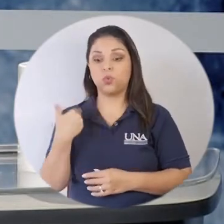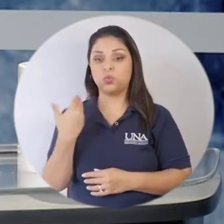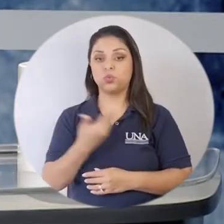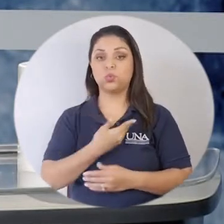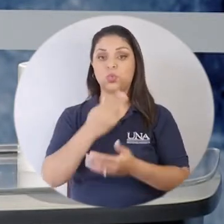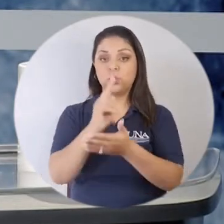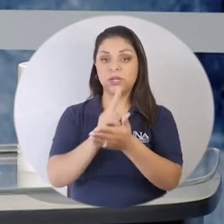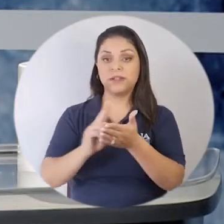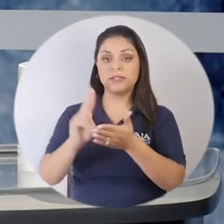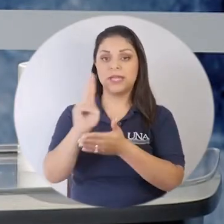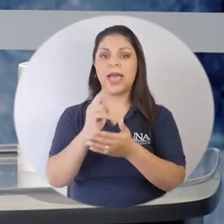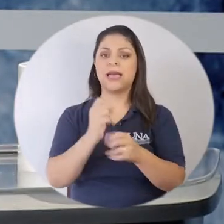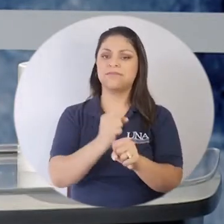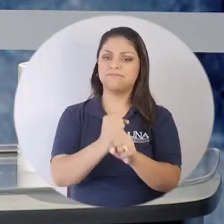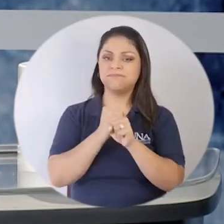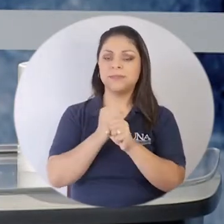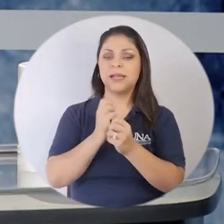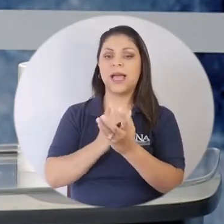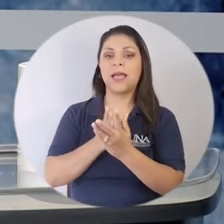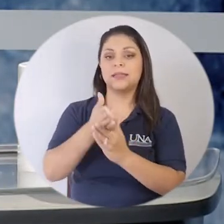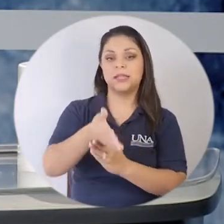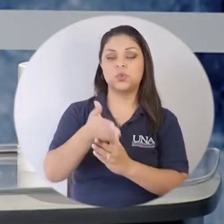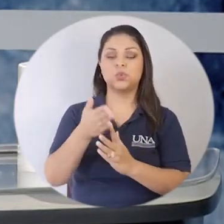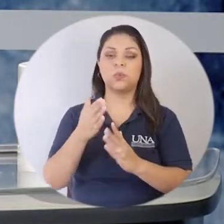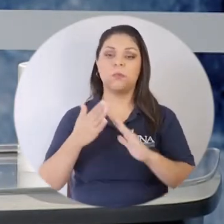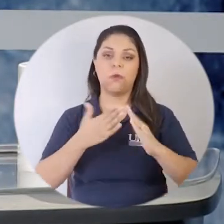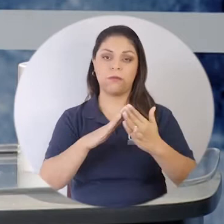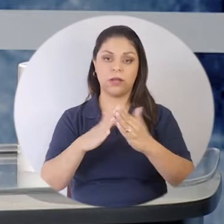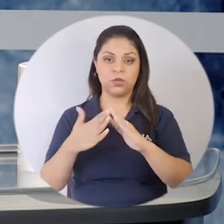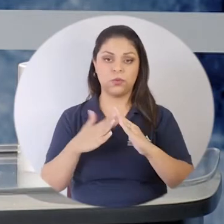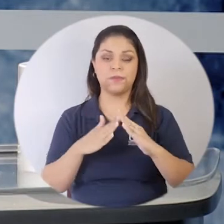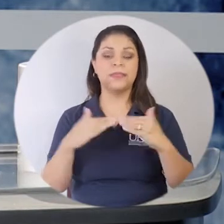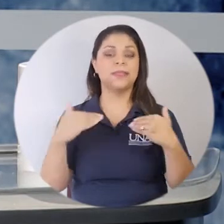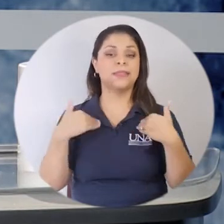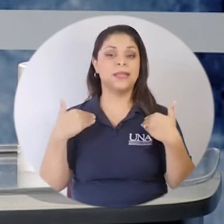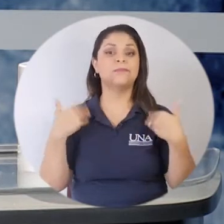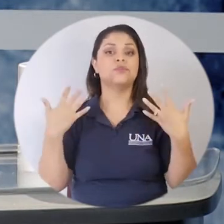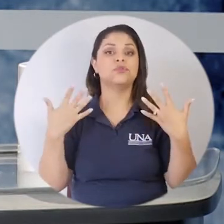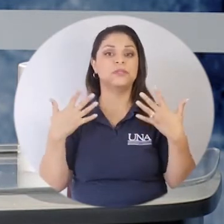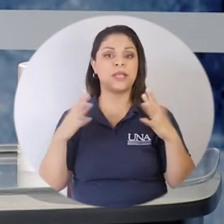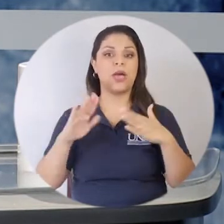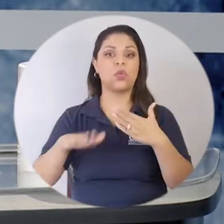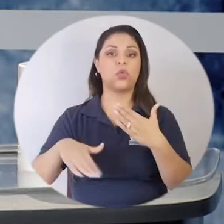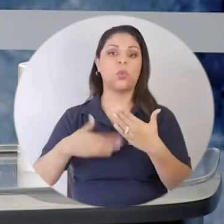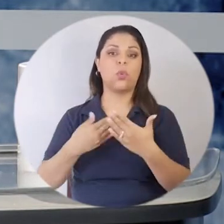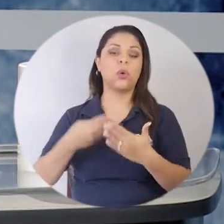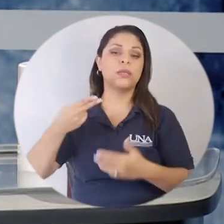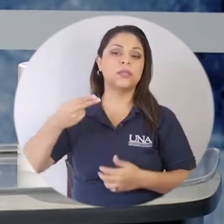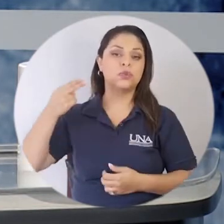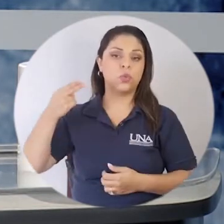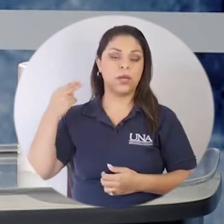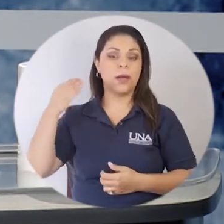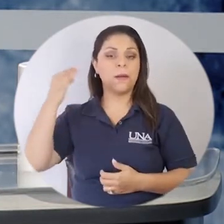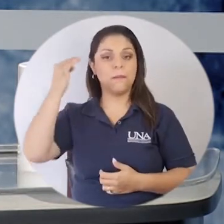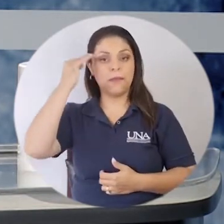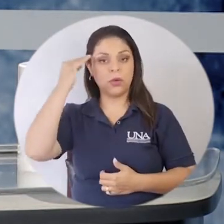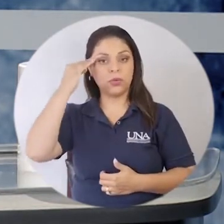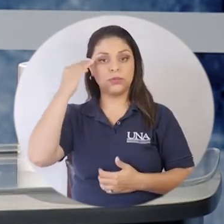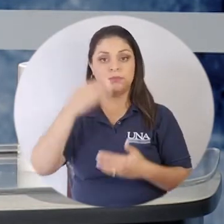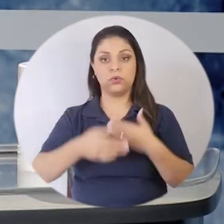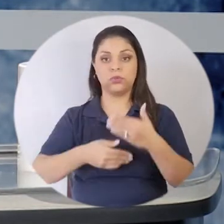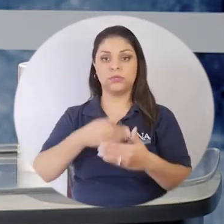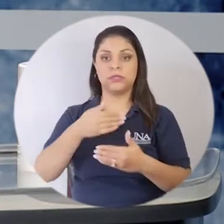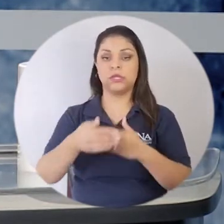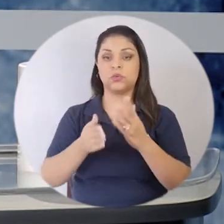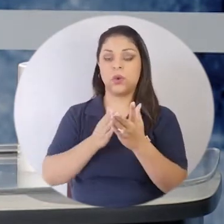universidad nosotros garantizamos el acceso a la población, tenemos ya todo un histórico de una madurez de nuestro